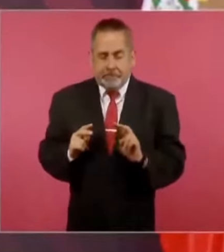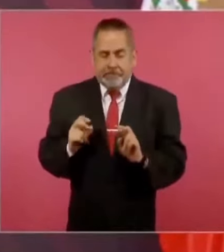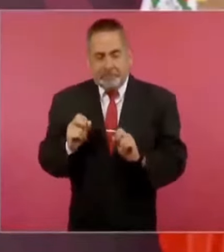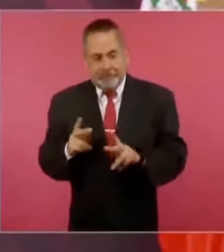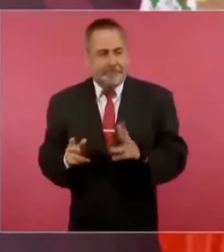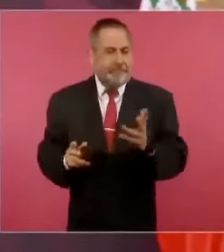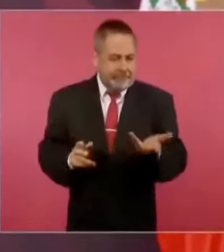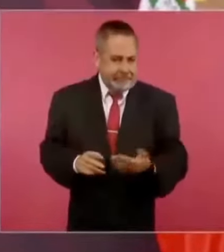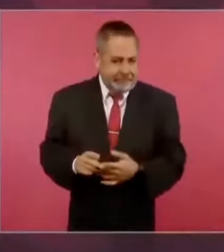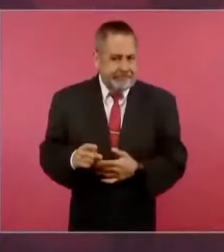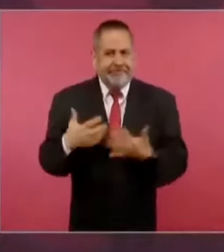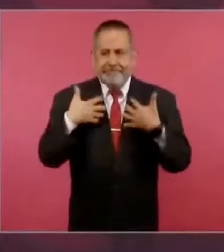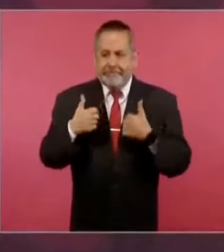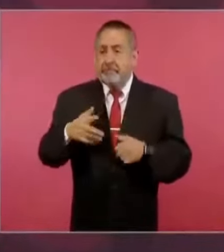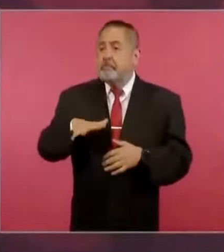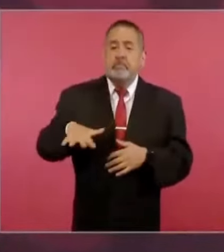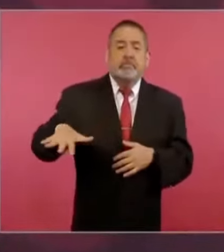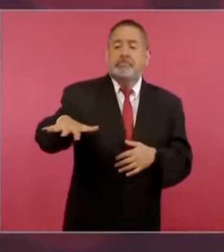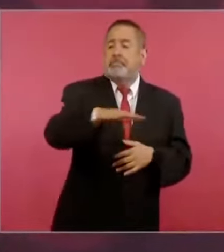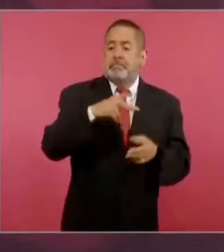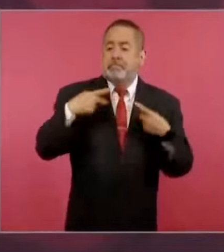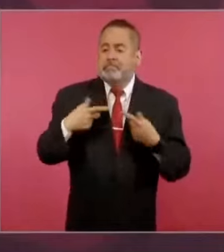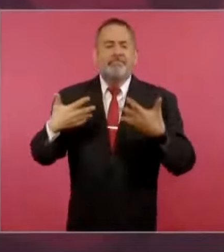Y eso lo entiende perfectamente la gente.